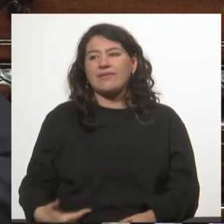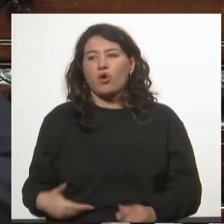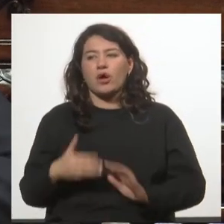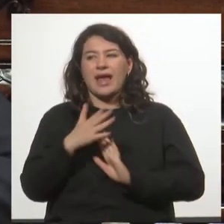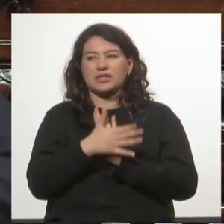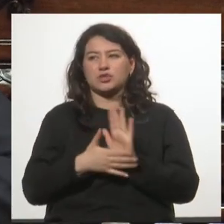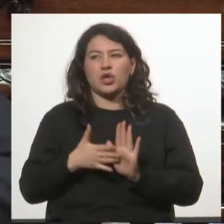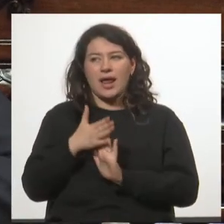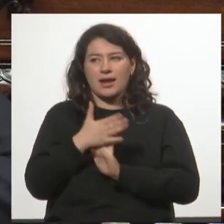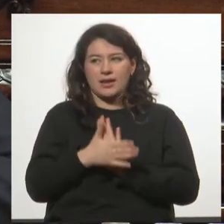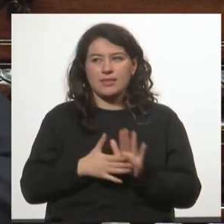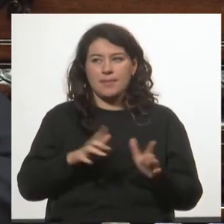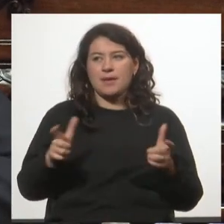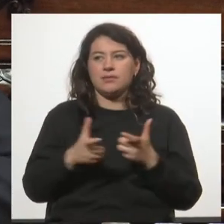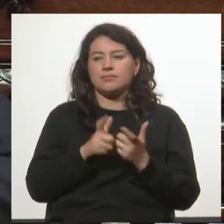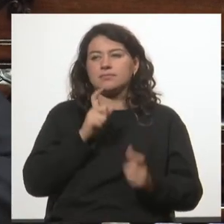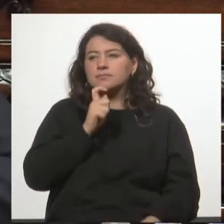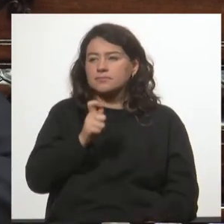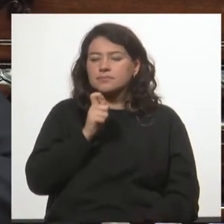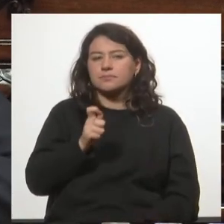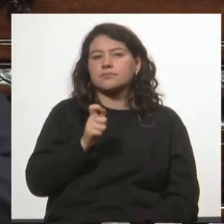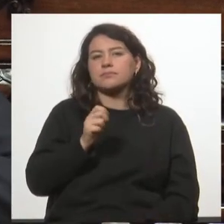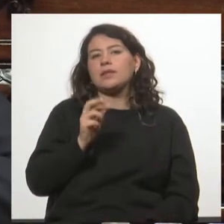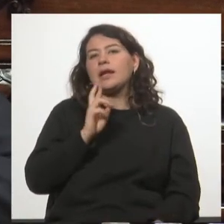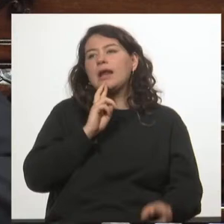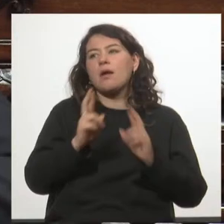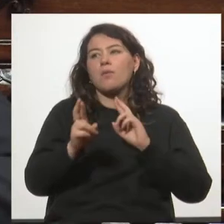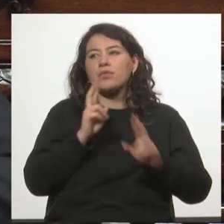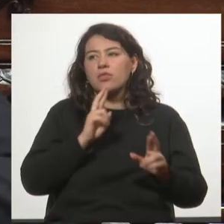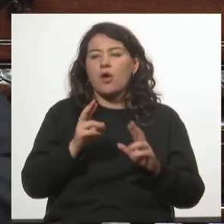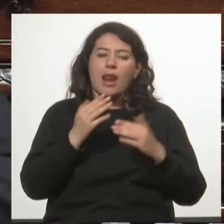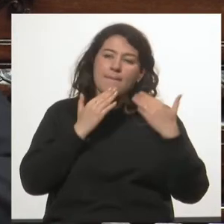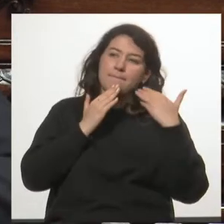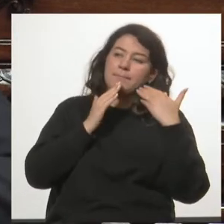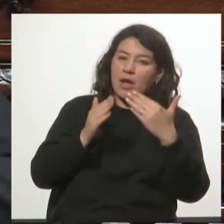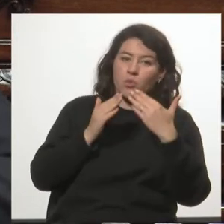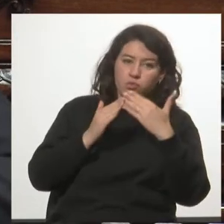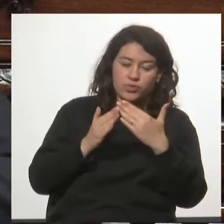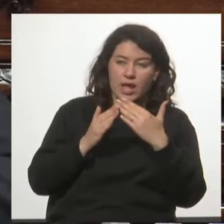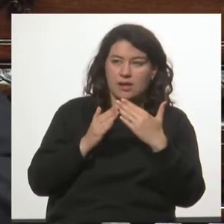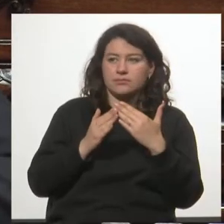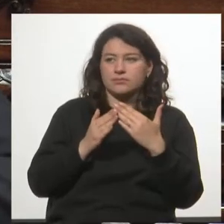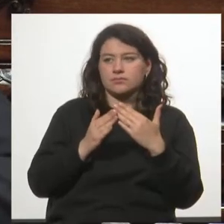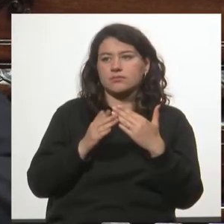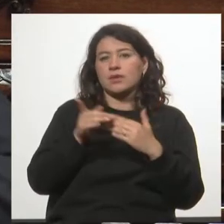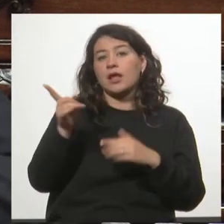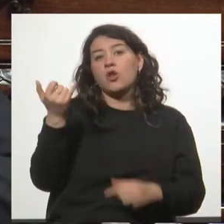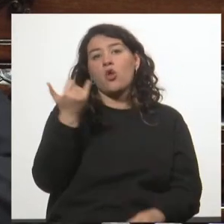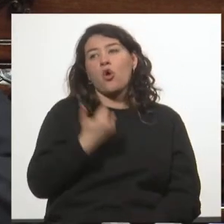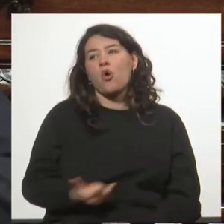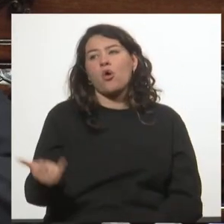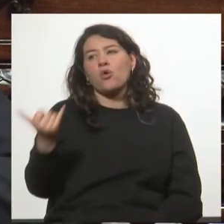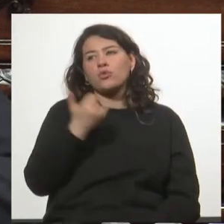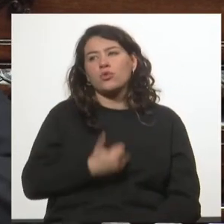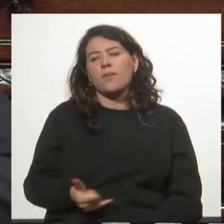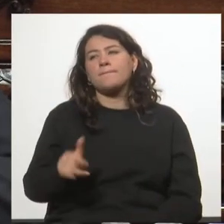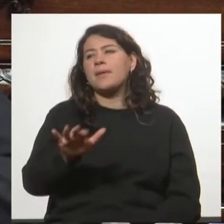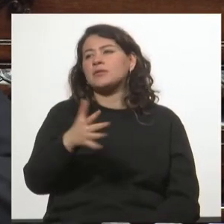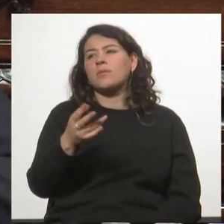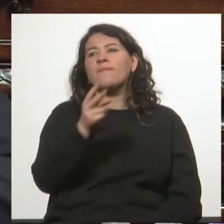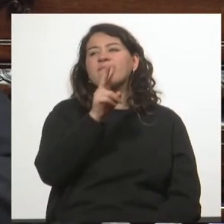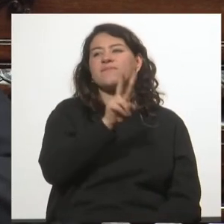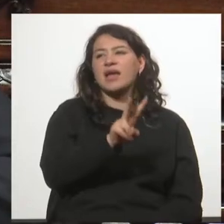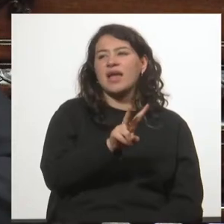y respondiendo a algunas de las preguntas que le hicieron nos contaba que más o menos el equivalente a